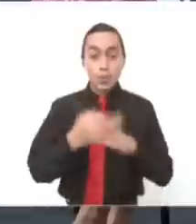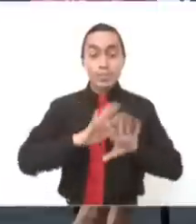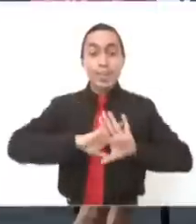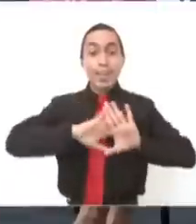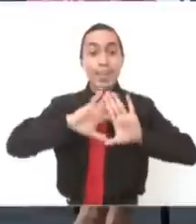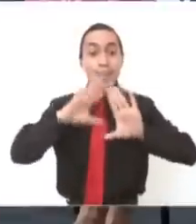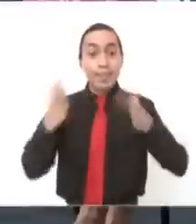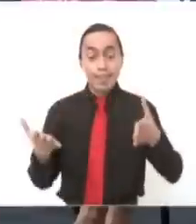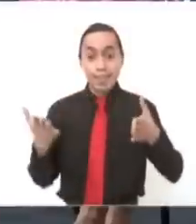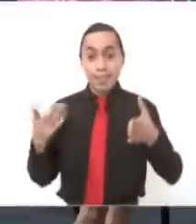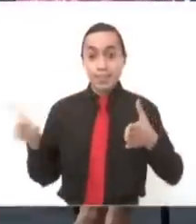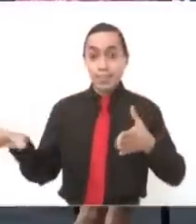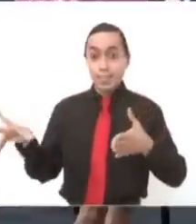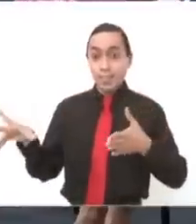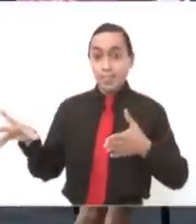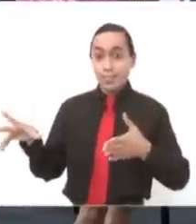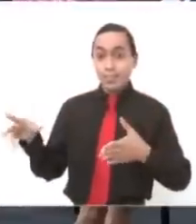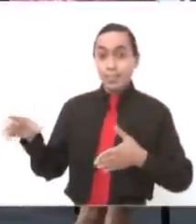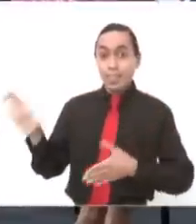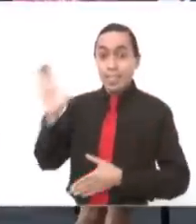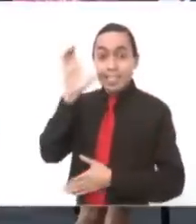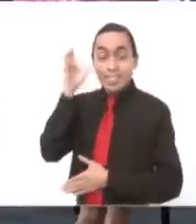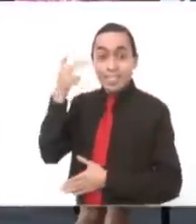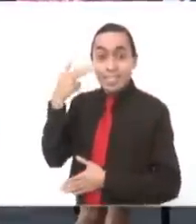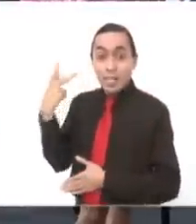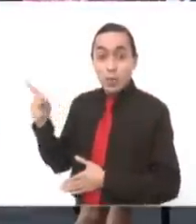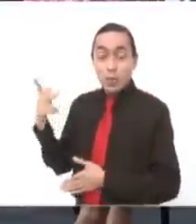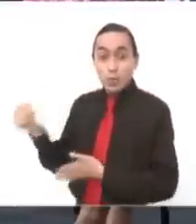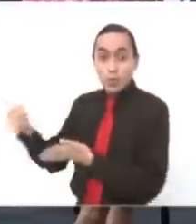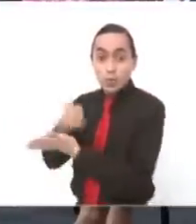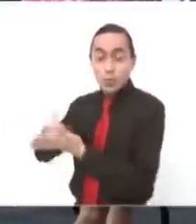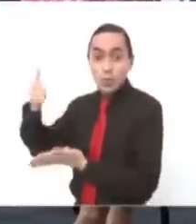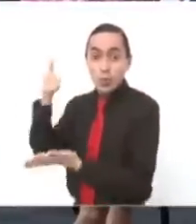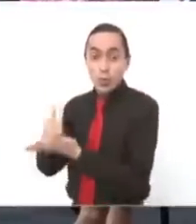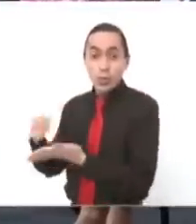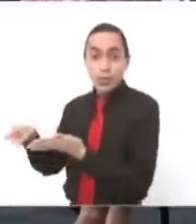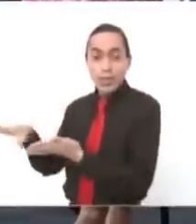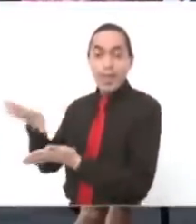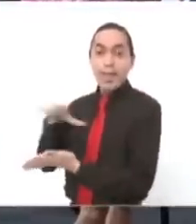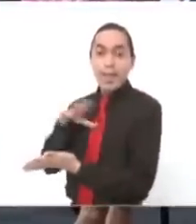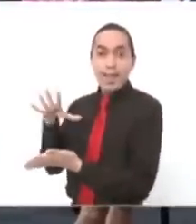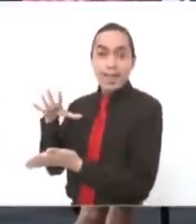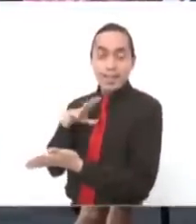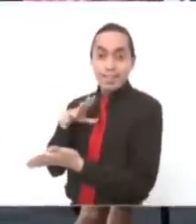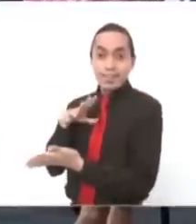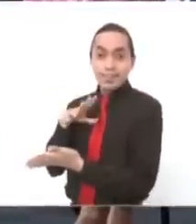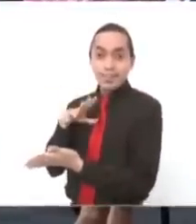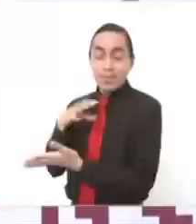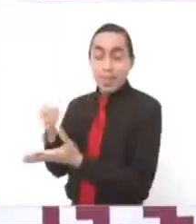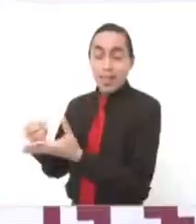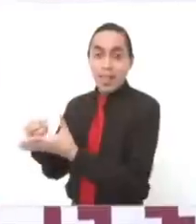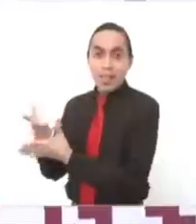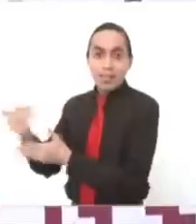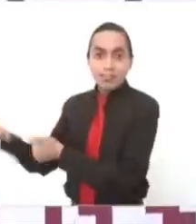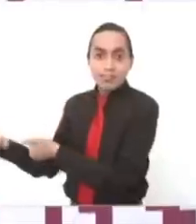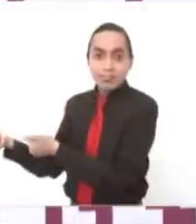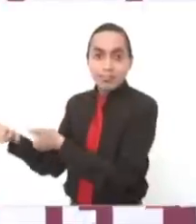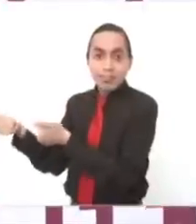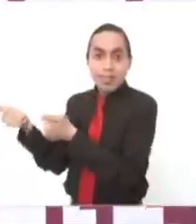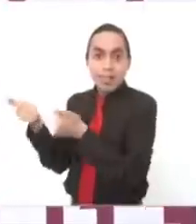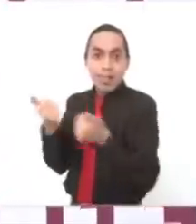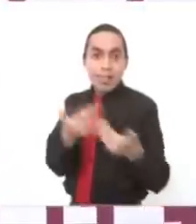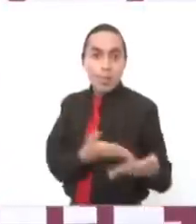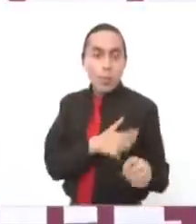Está saliendo de la ciudad de Xuzhong, provincia de Hunan, en China,